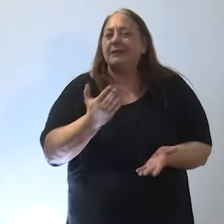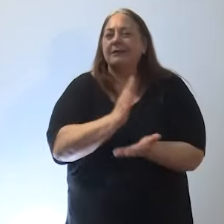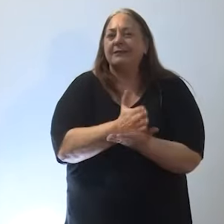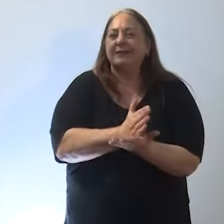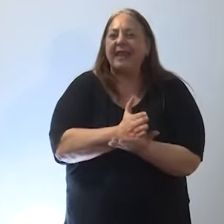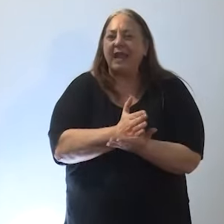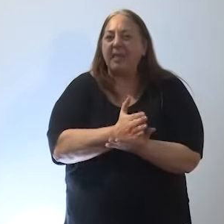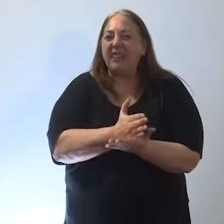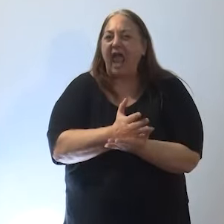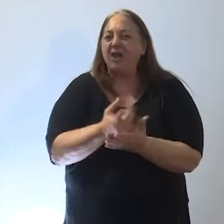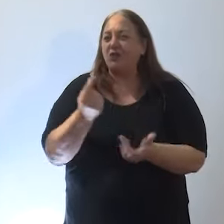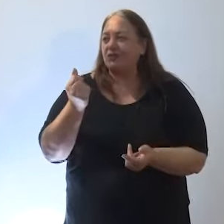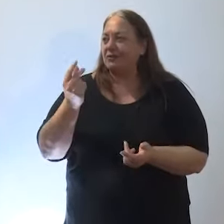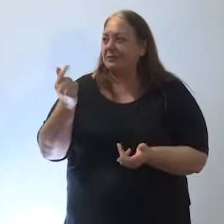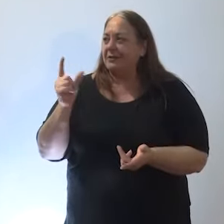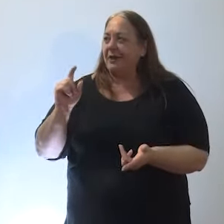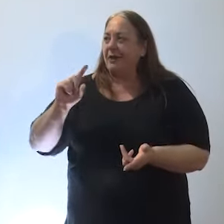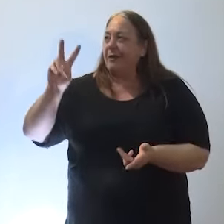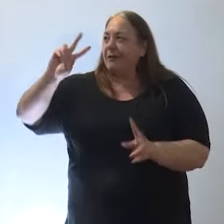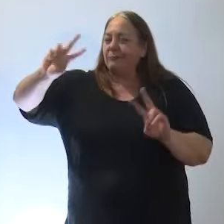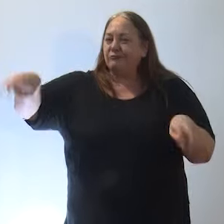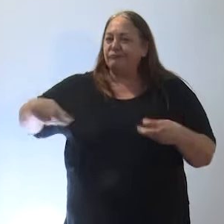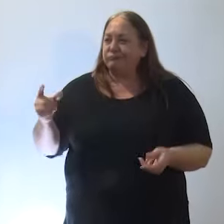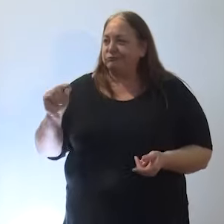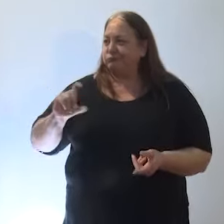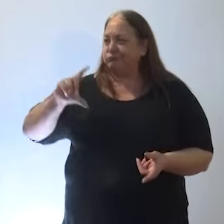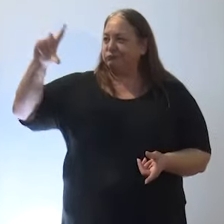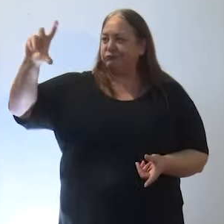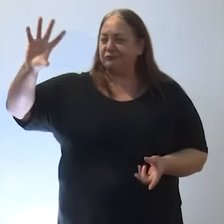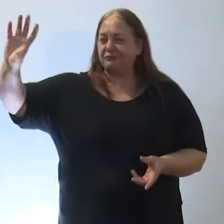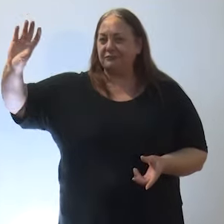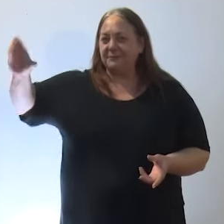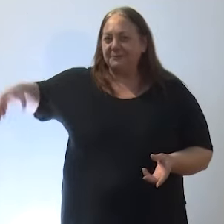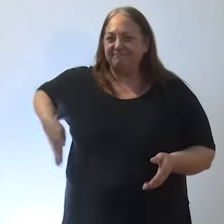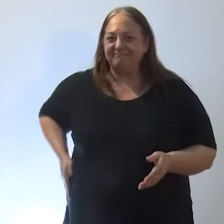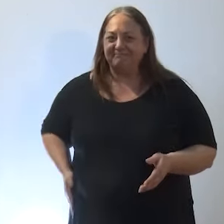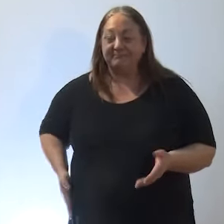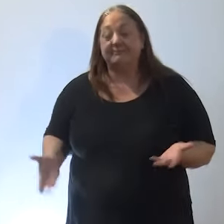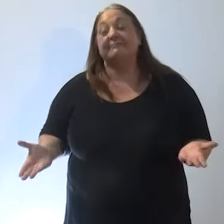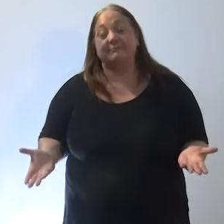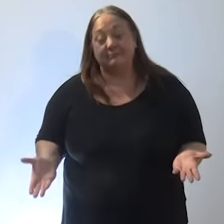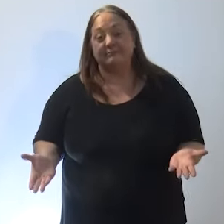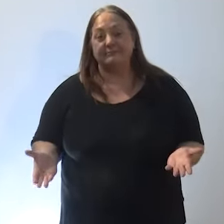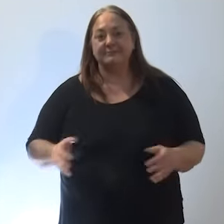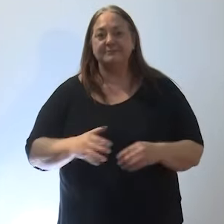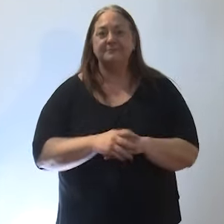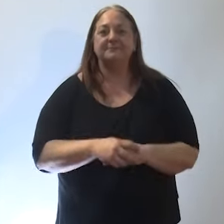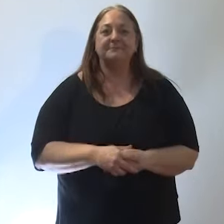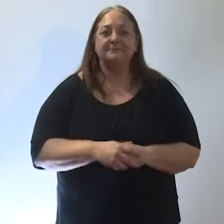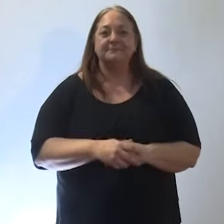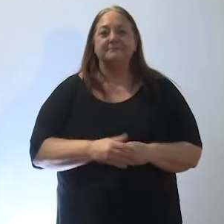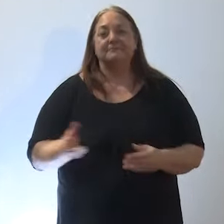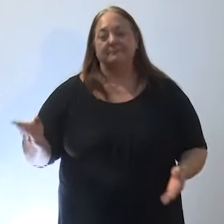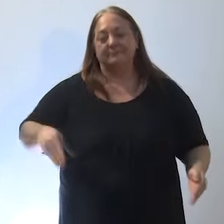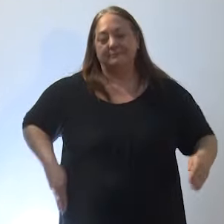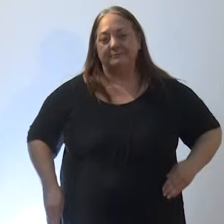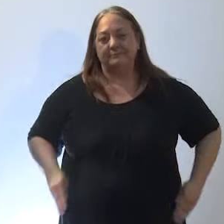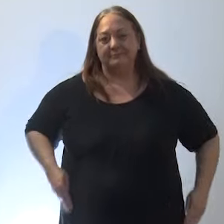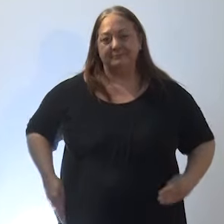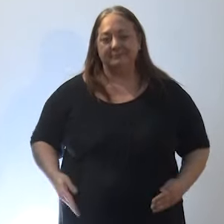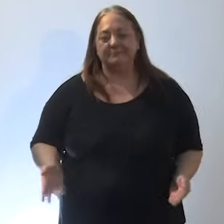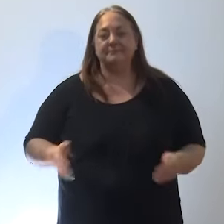a a la propia al propio bolsillo a la propia organización en el mejor de los casos y